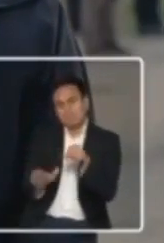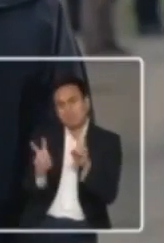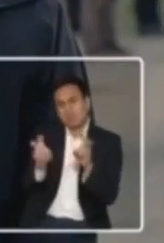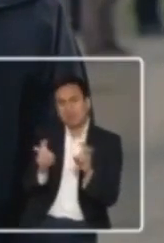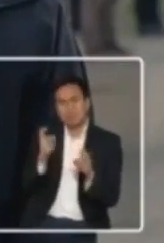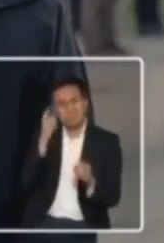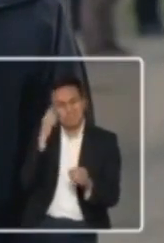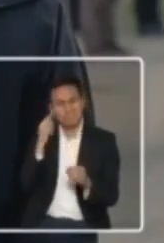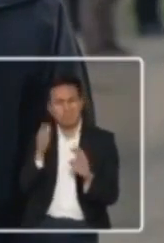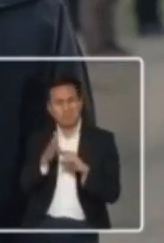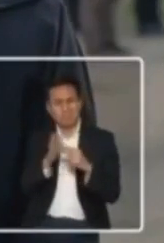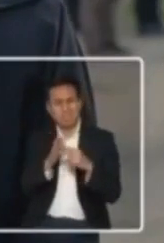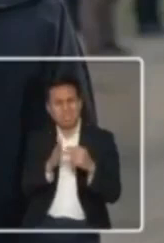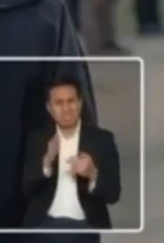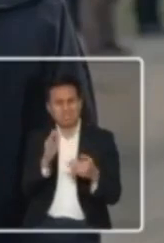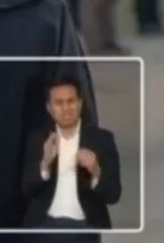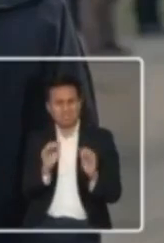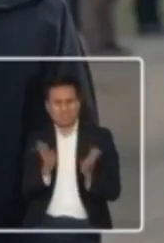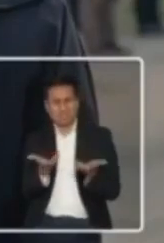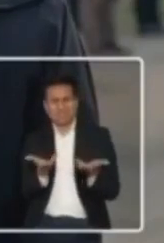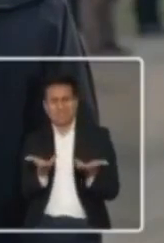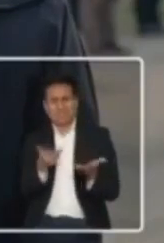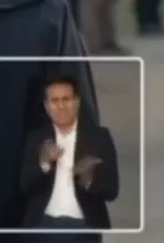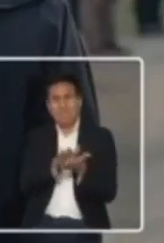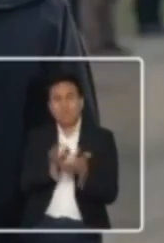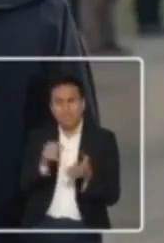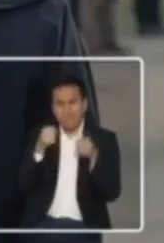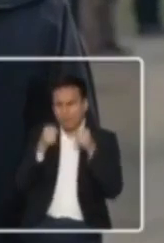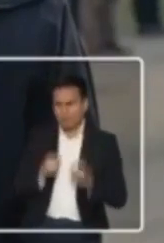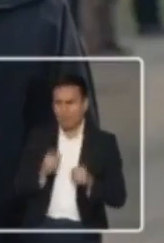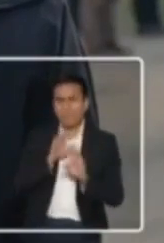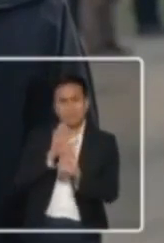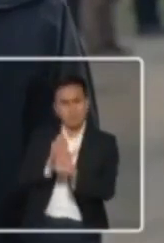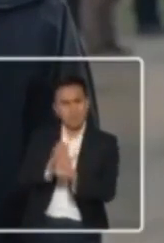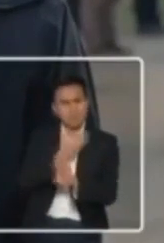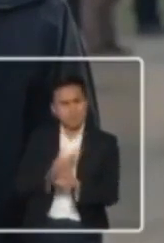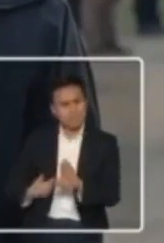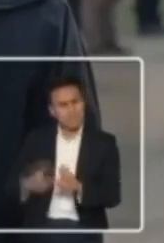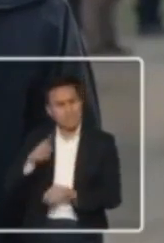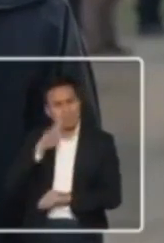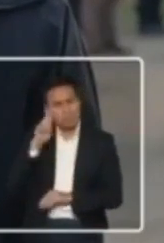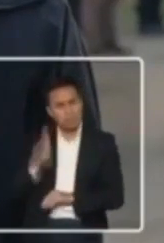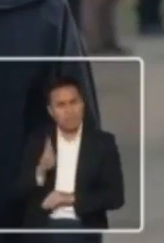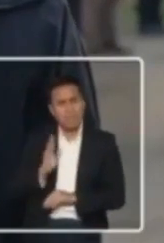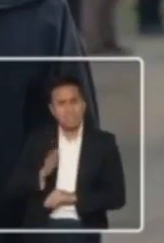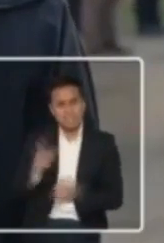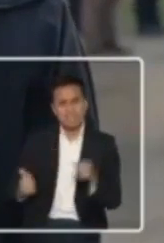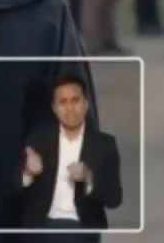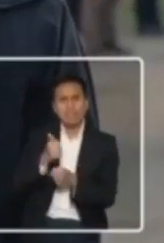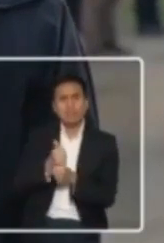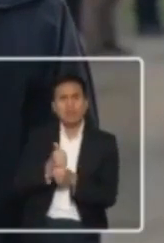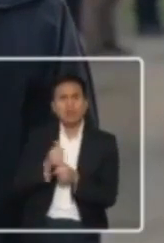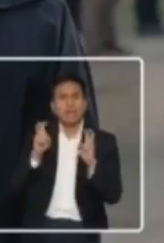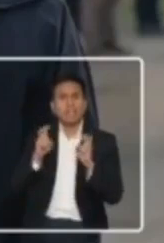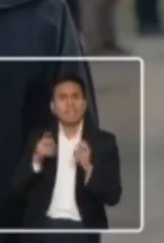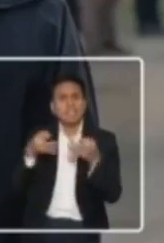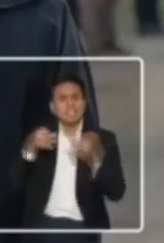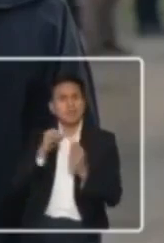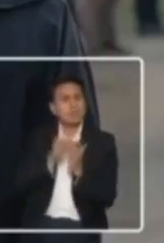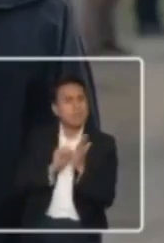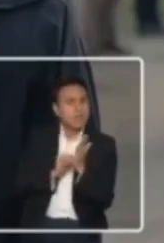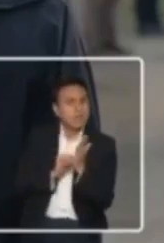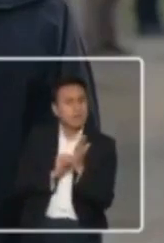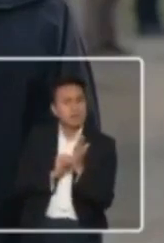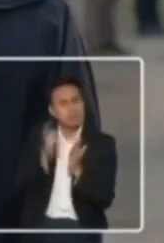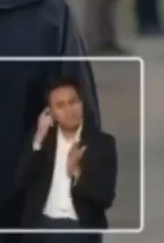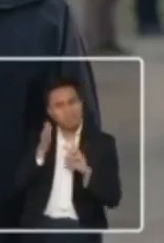lo ocurrido durante esta jornada. ¿Usted se siente capacitada y respaldada por el presidente de la República para seguir liderando la agenda de seguridad considerando lo que